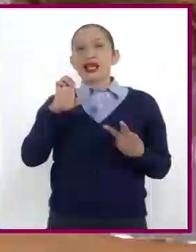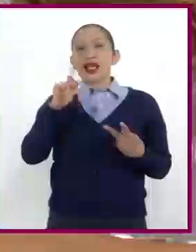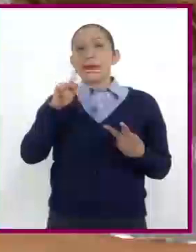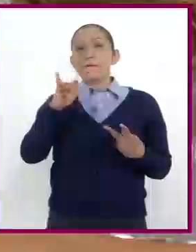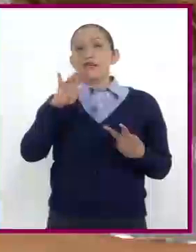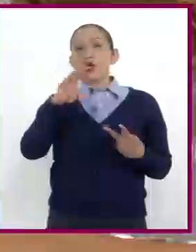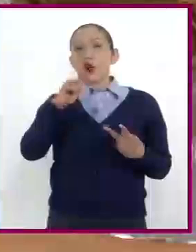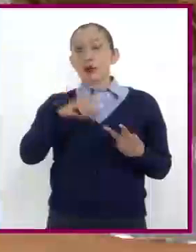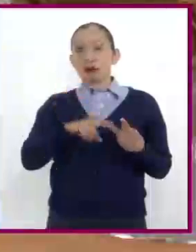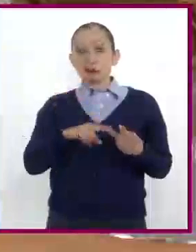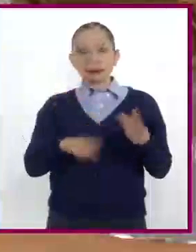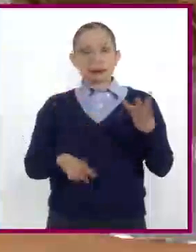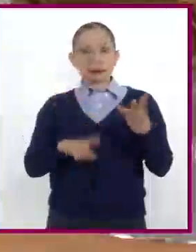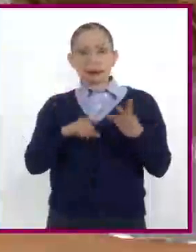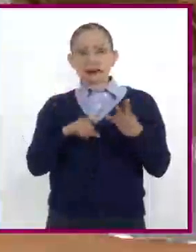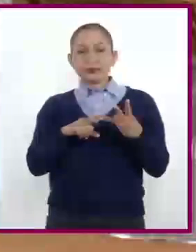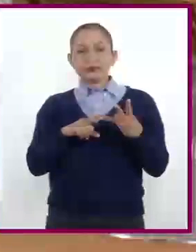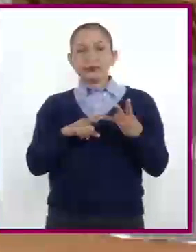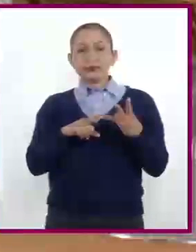épico,